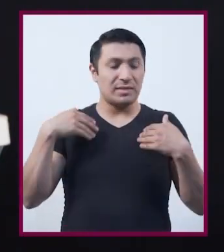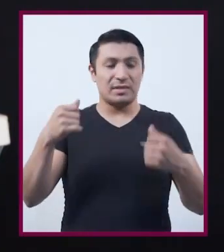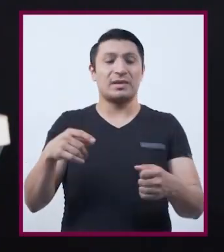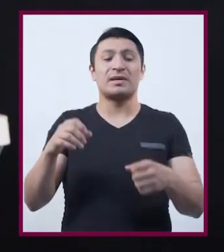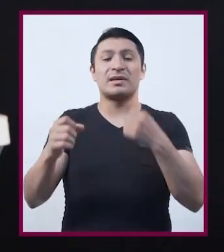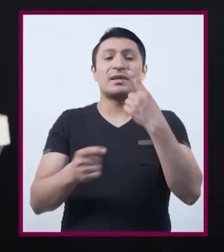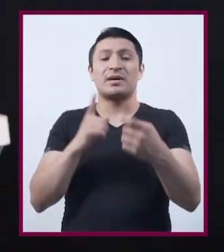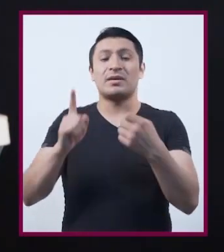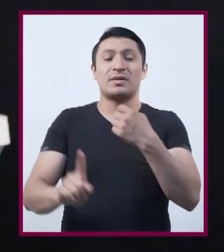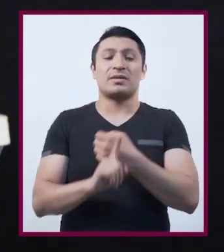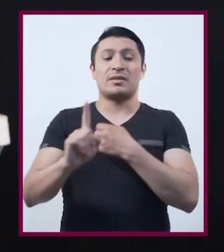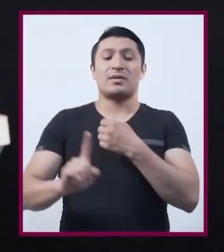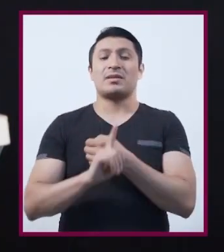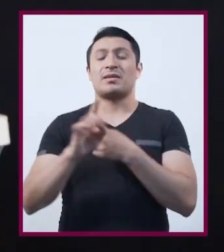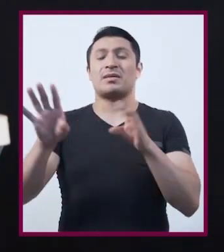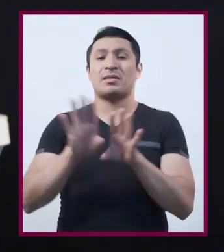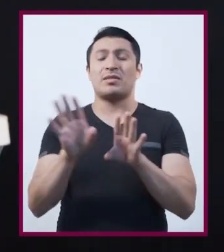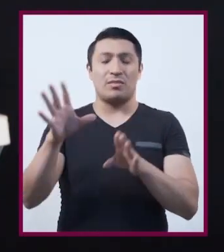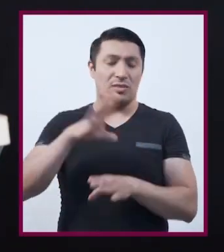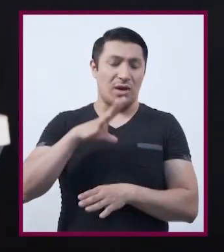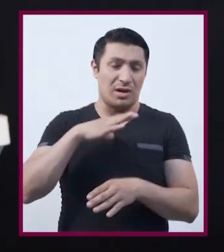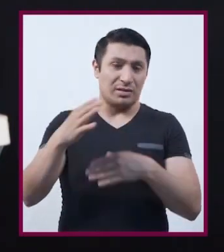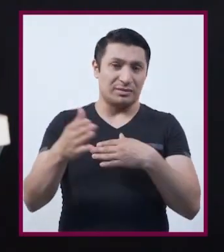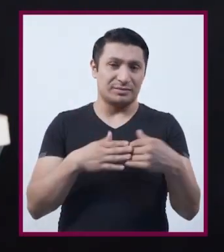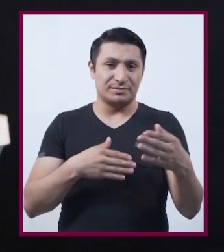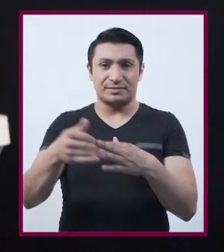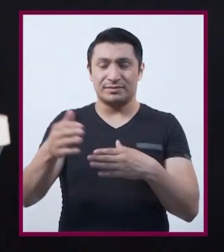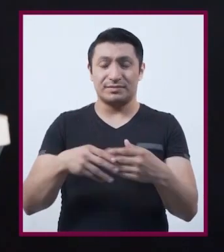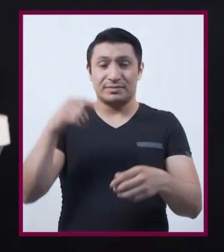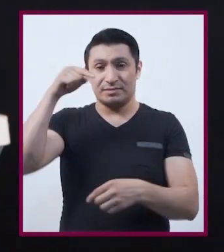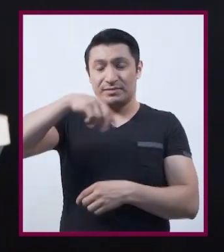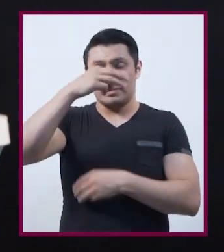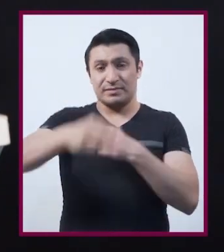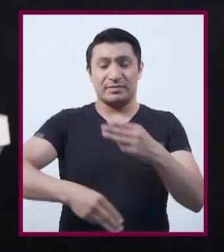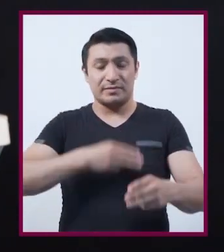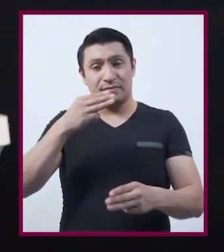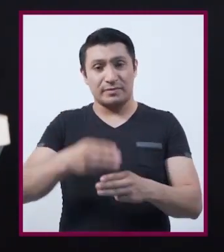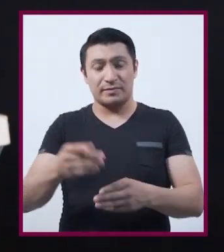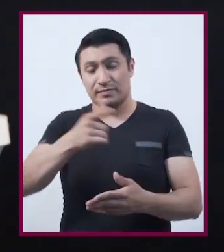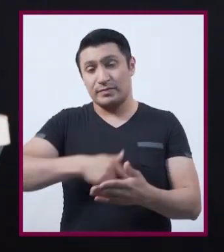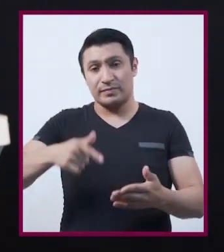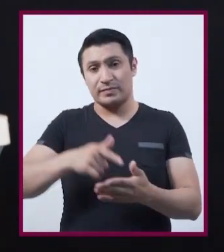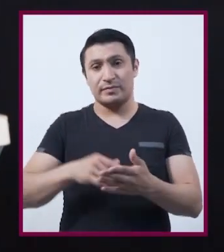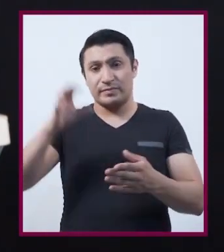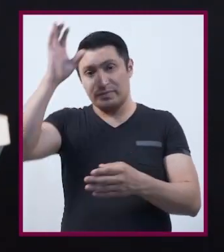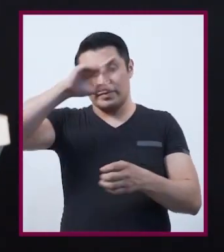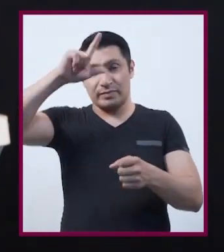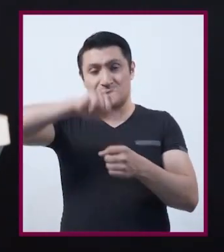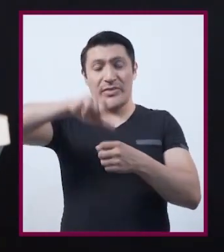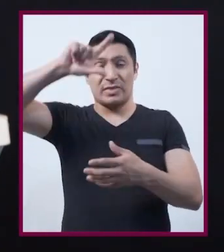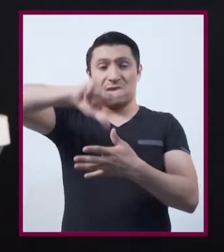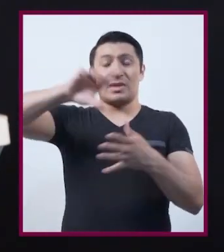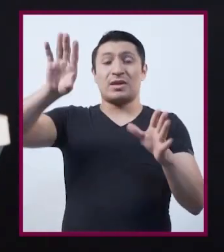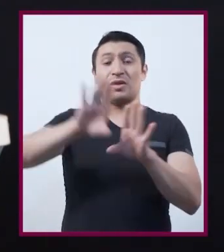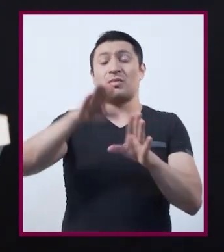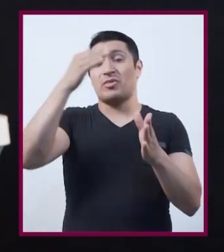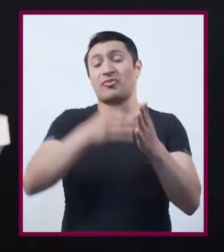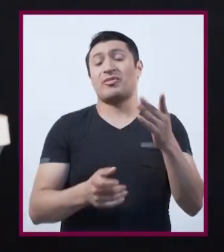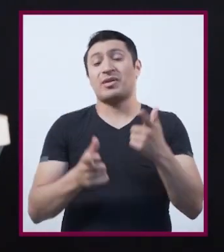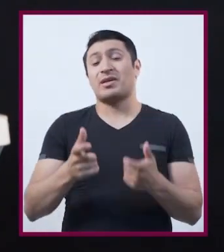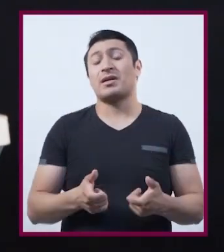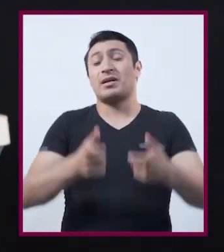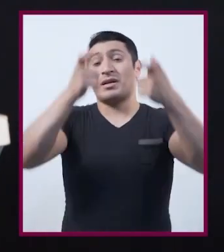mundo, las culturas latinoamericanas, como la falta de crecimiento económico y la enorme desigualdad social. Esto